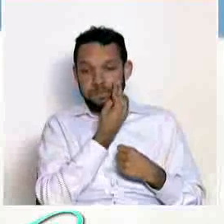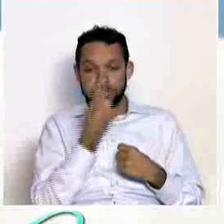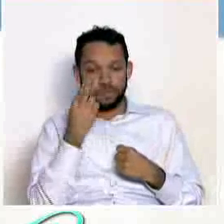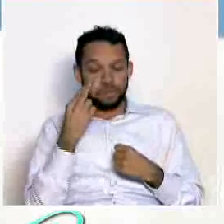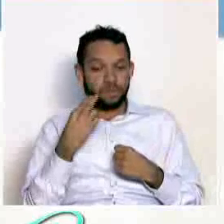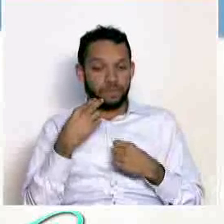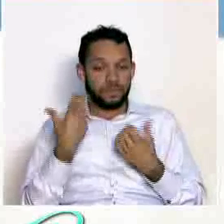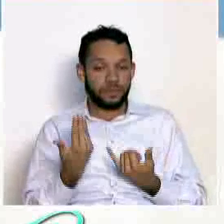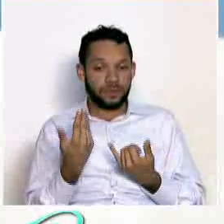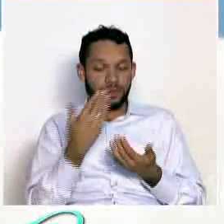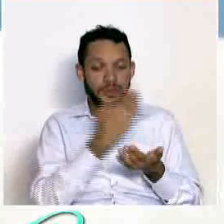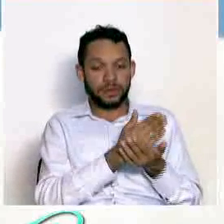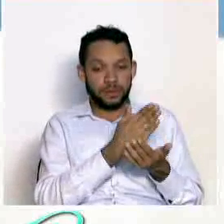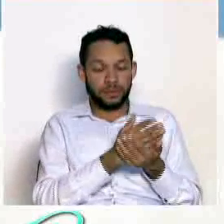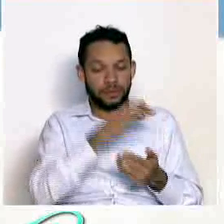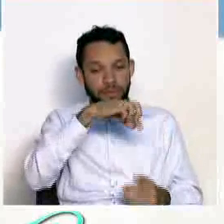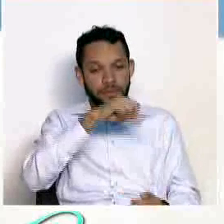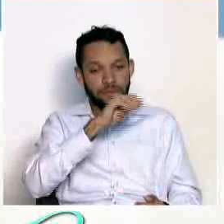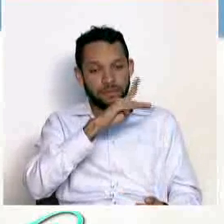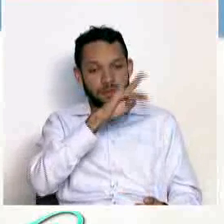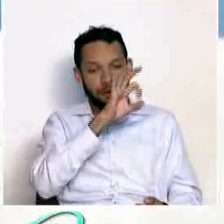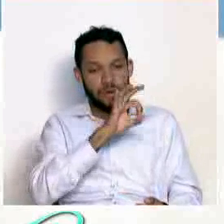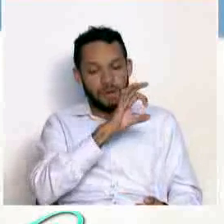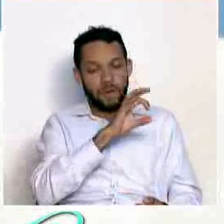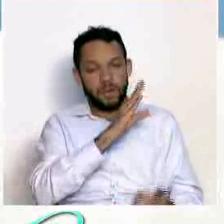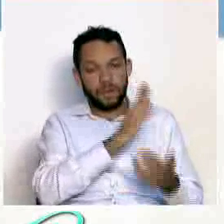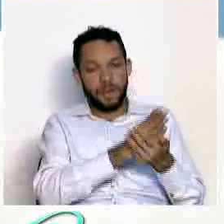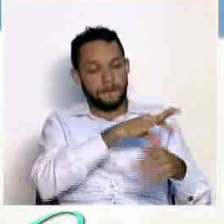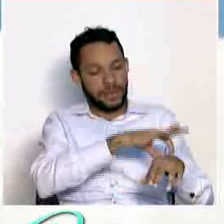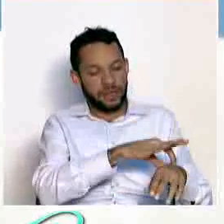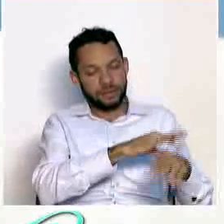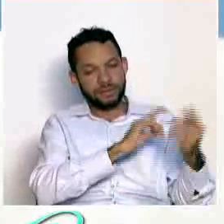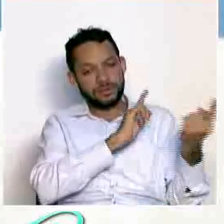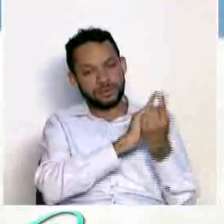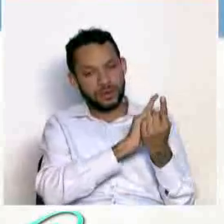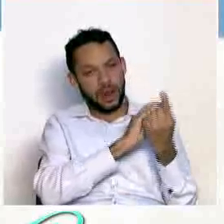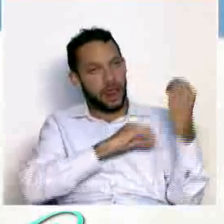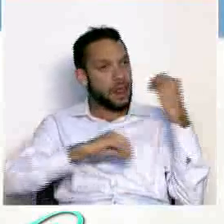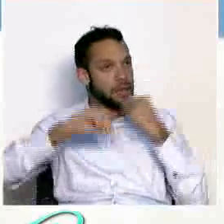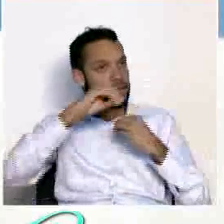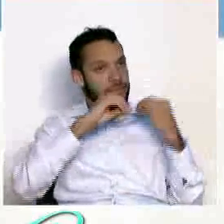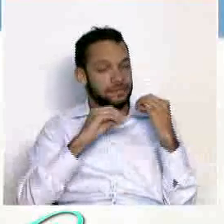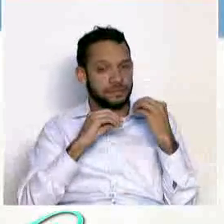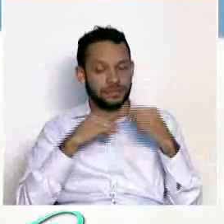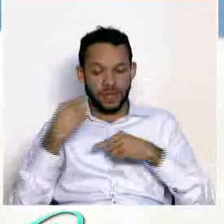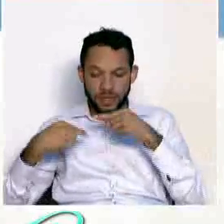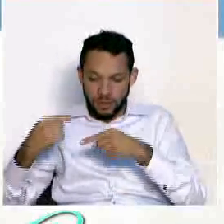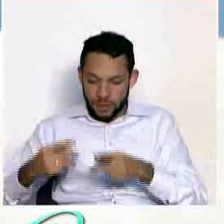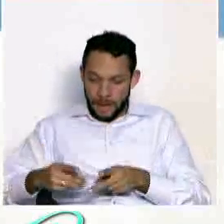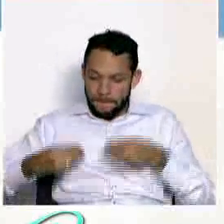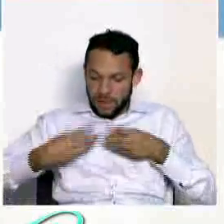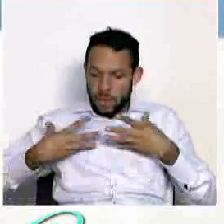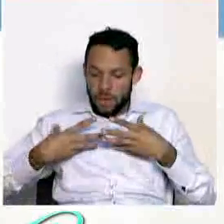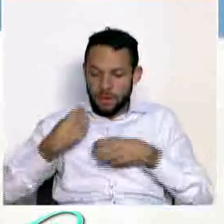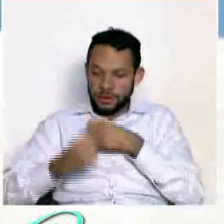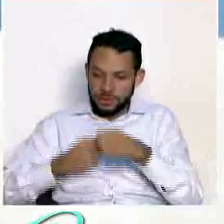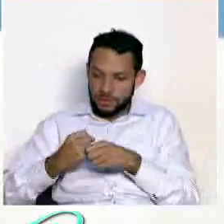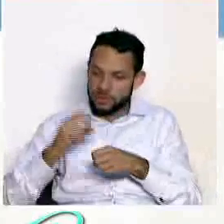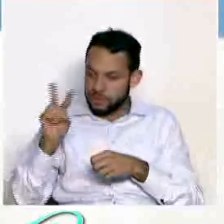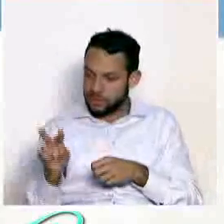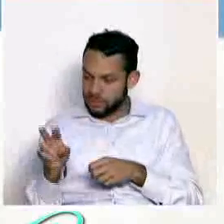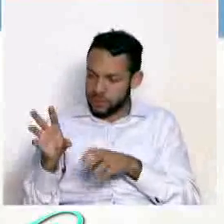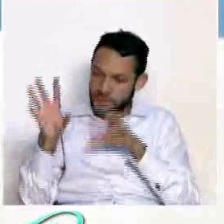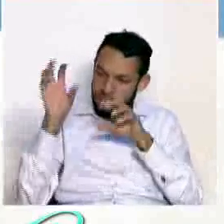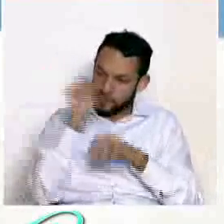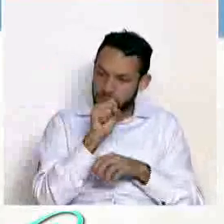para el Pablo Tobón Uribe. Allá le hicieron la historia clínica, la vieron los